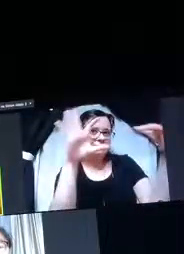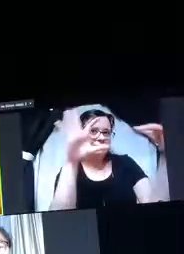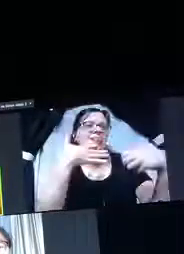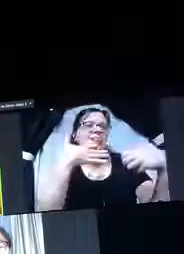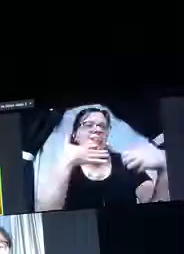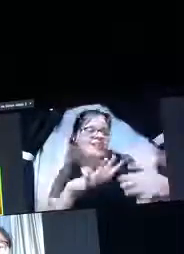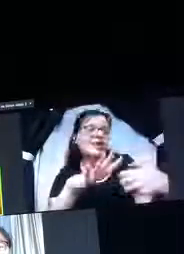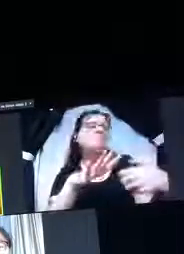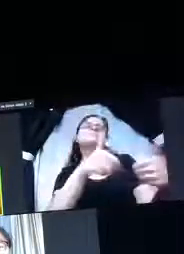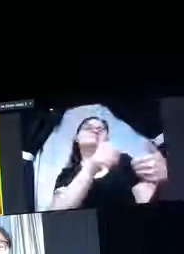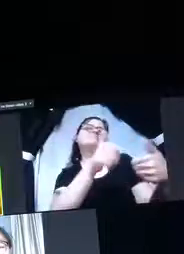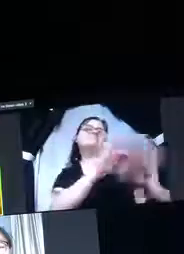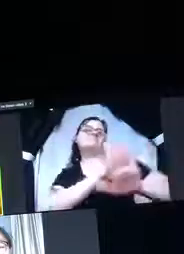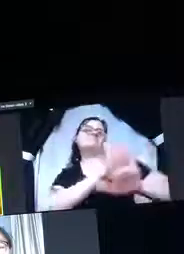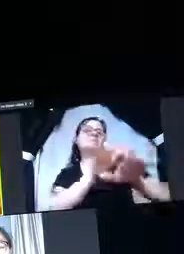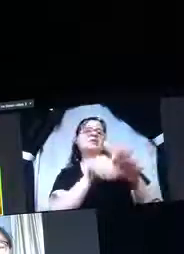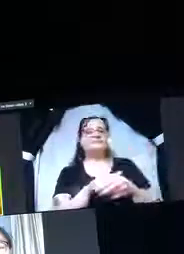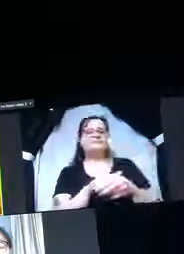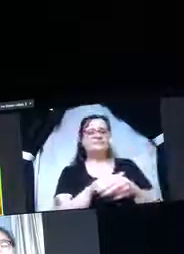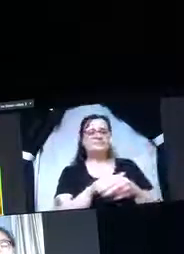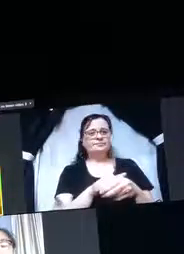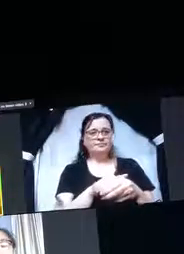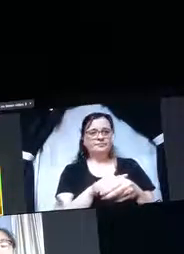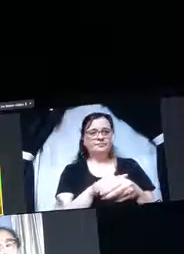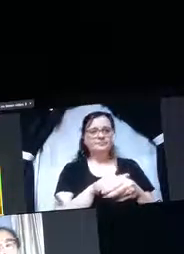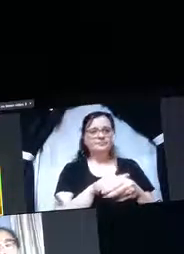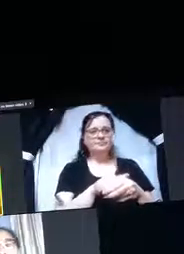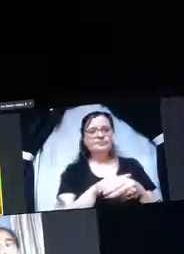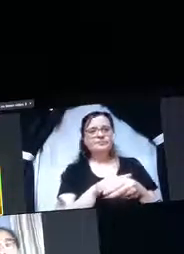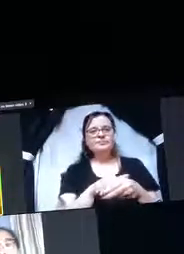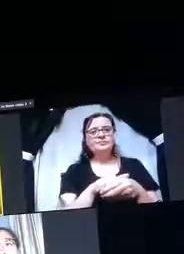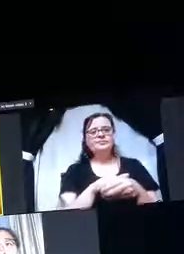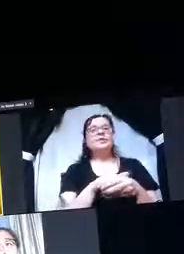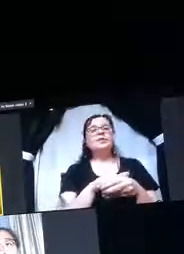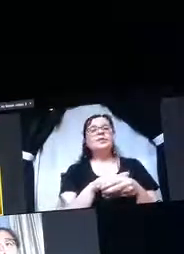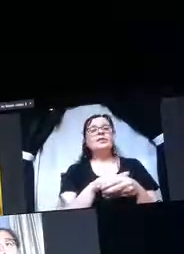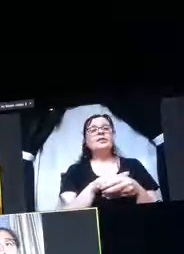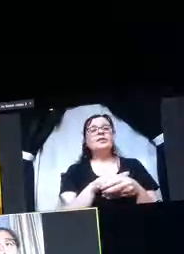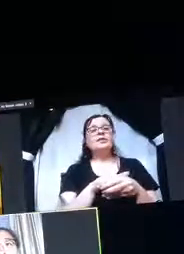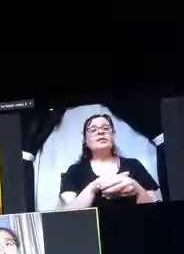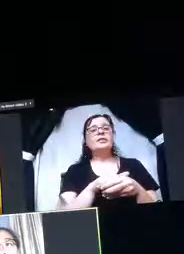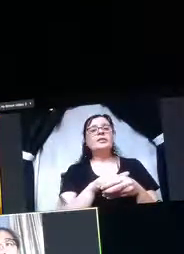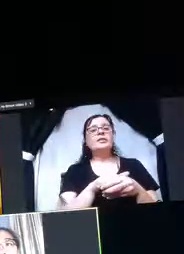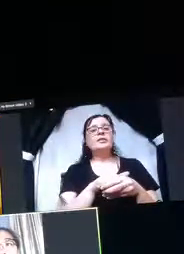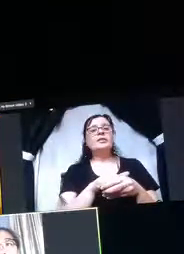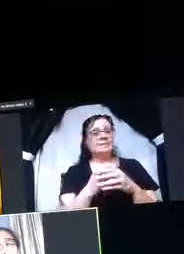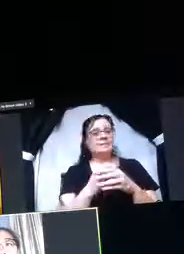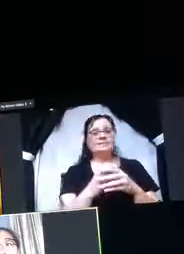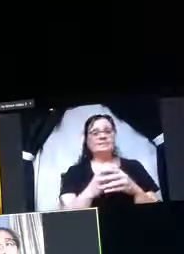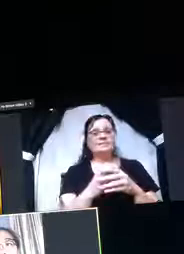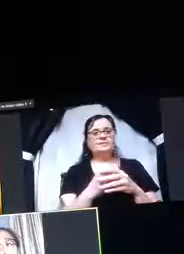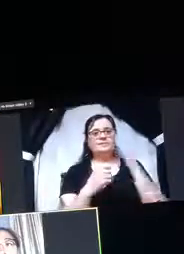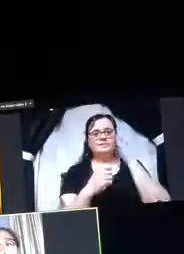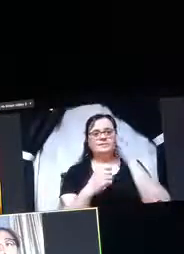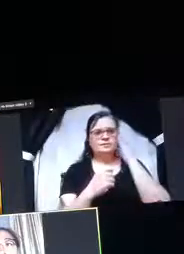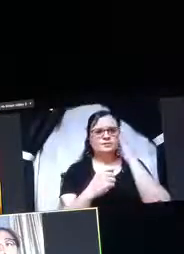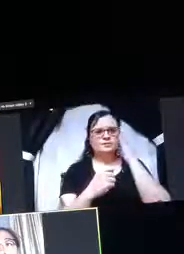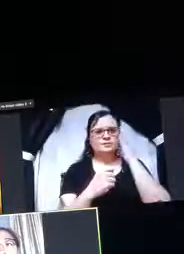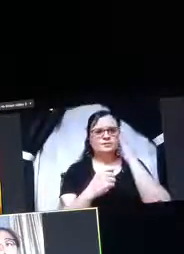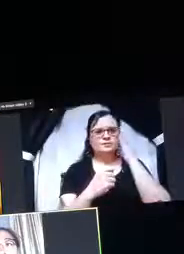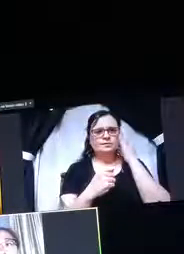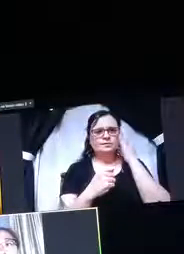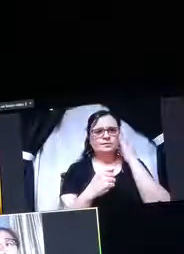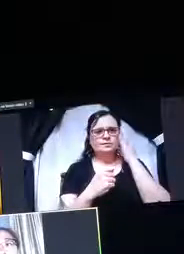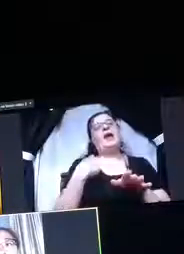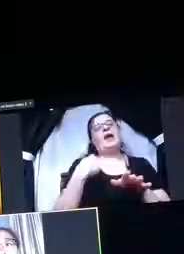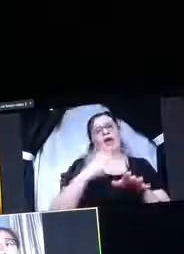después asociar una u otra al contexto donde nos estamos moviendo. Pero para eso hay que... Bueno, a mí me pasó algo